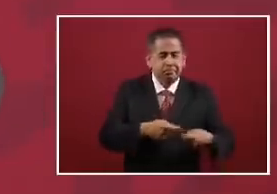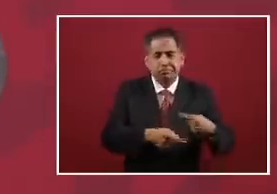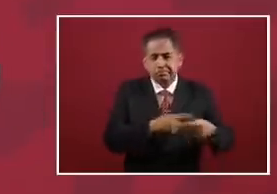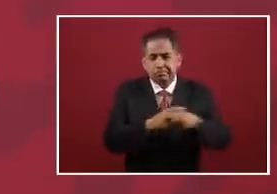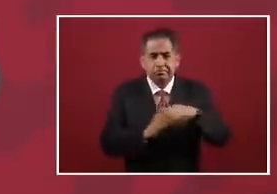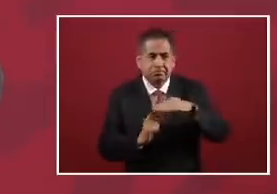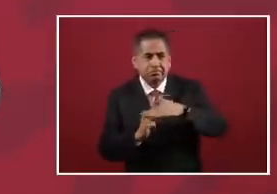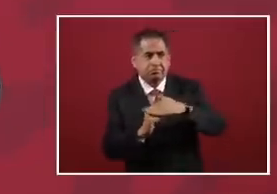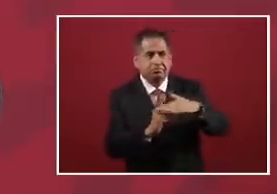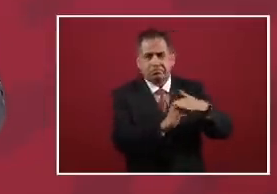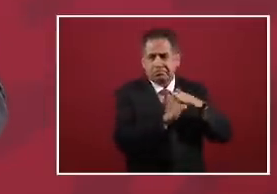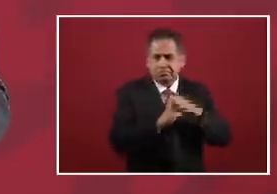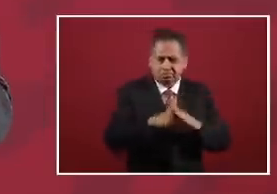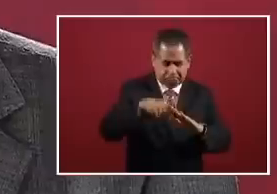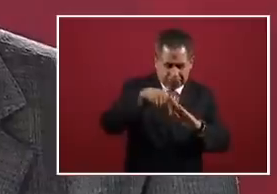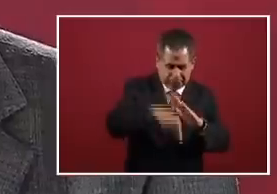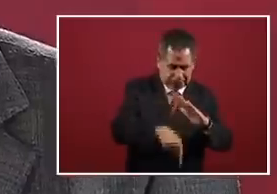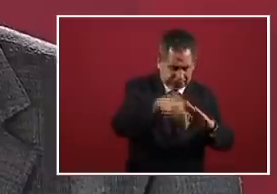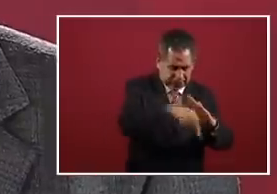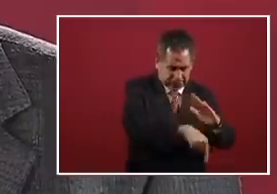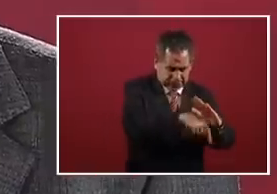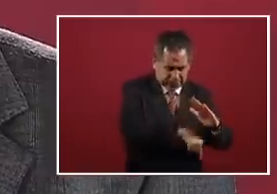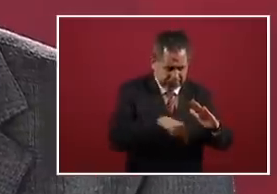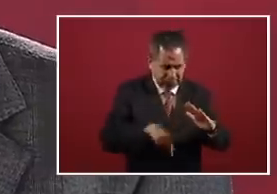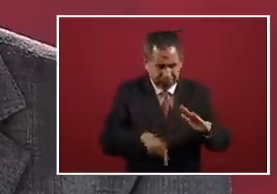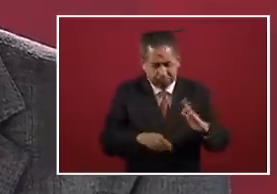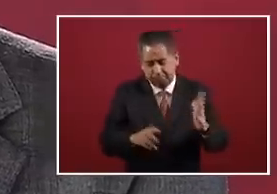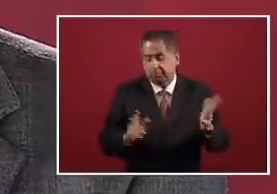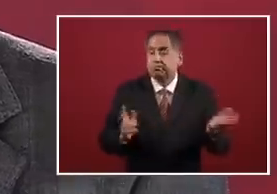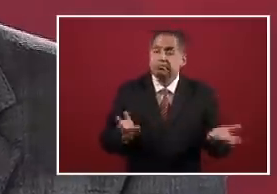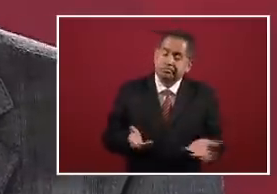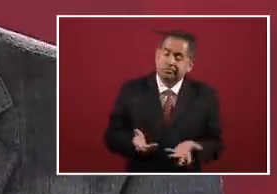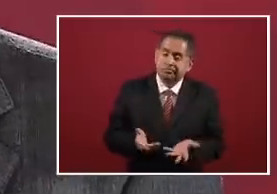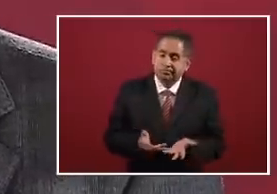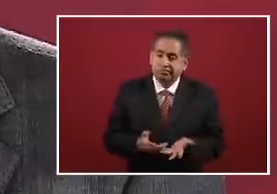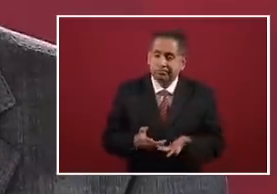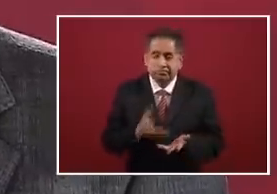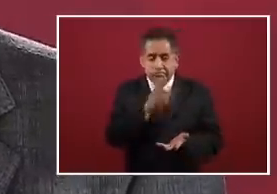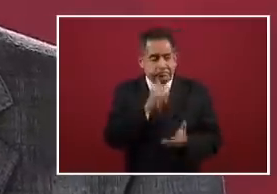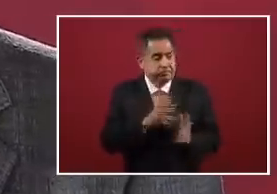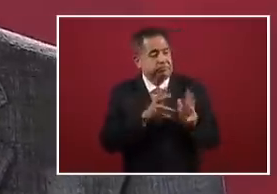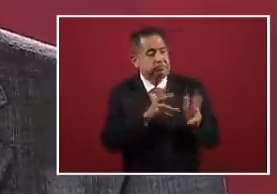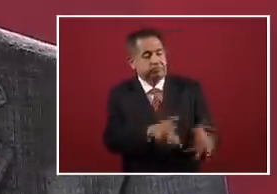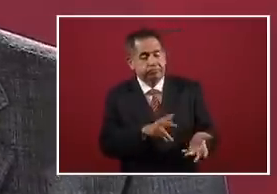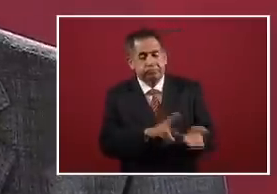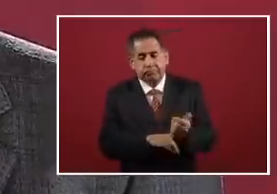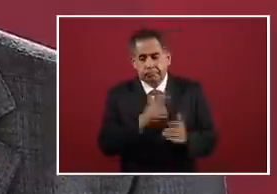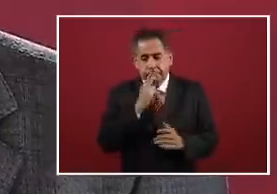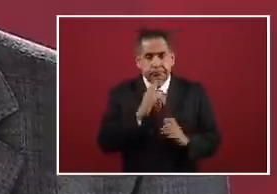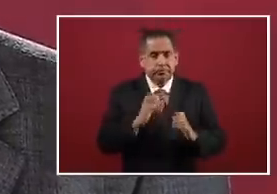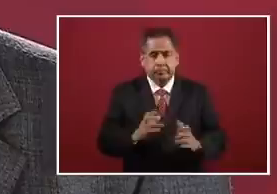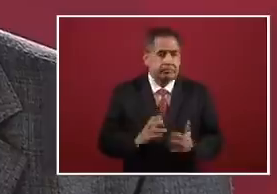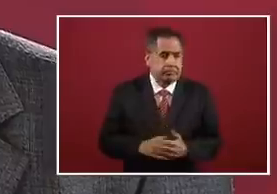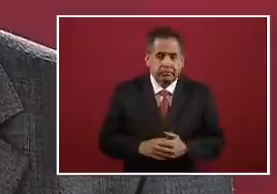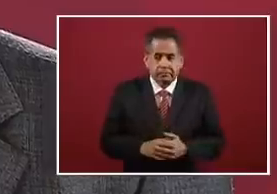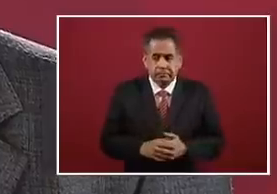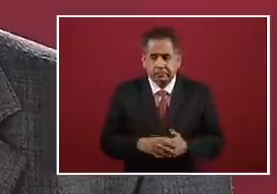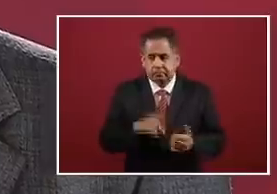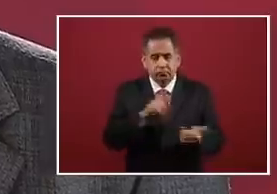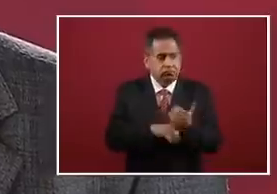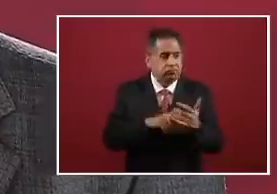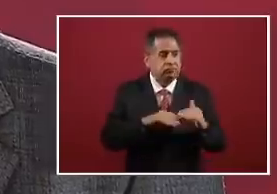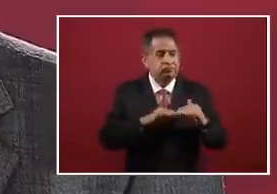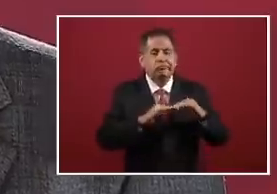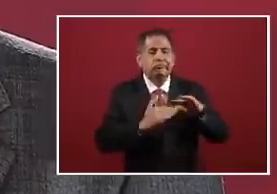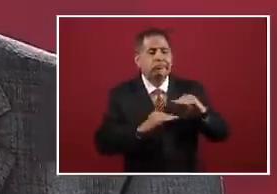pilotes, todo está enterrado. Entonces, si eso no se puede preservar así, porque las propias condiciones del